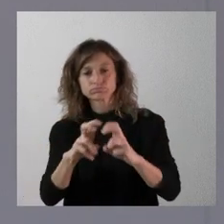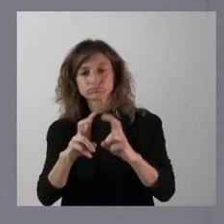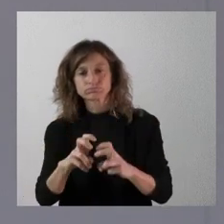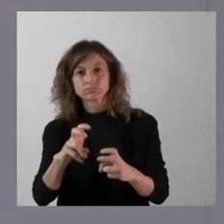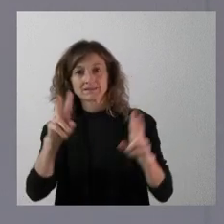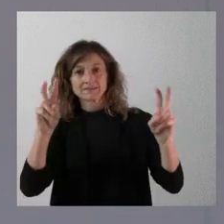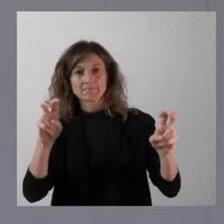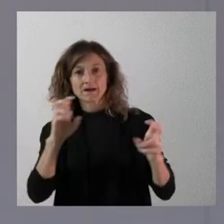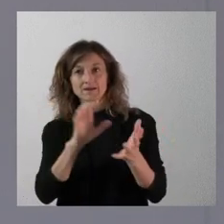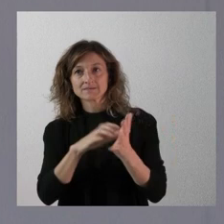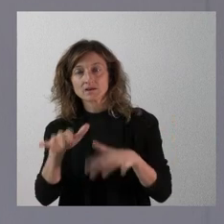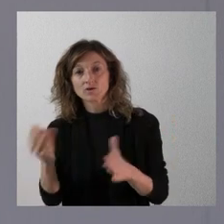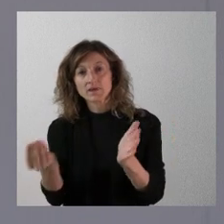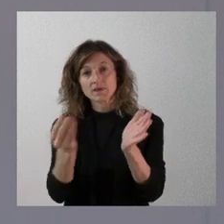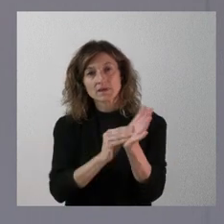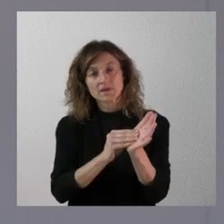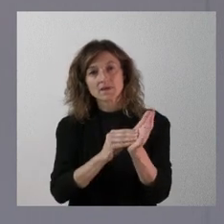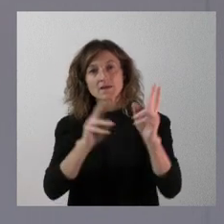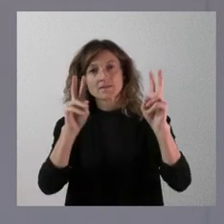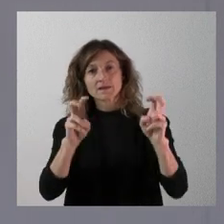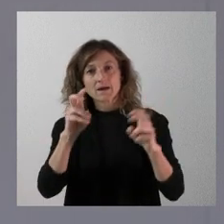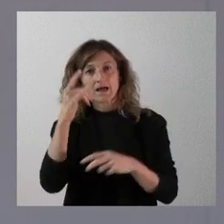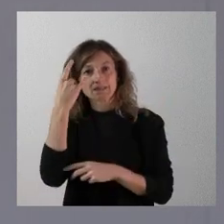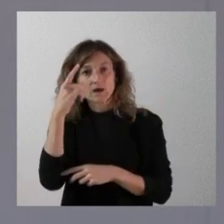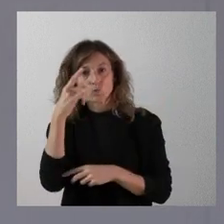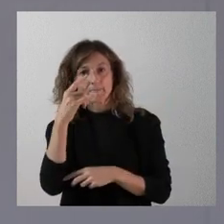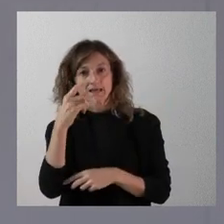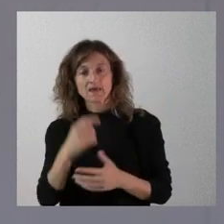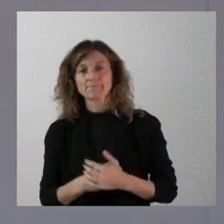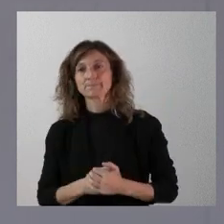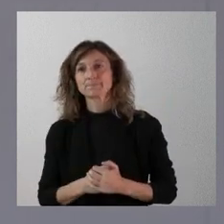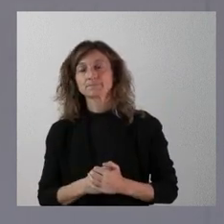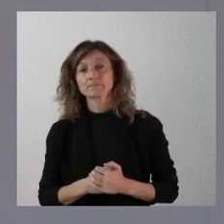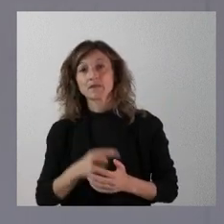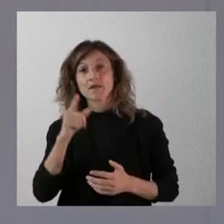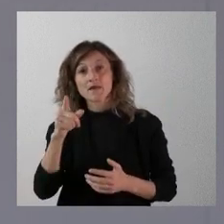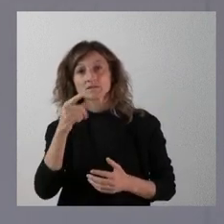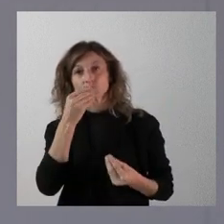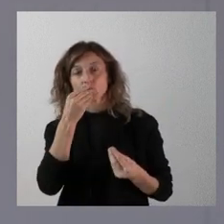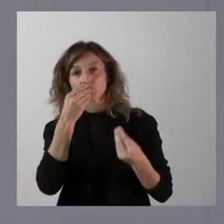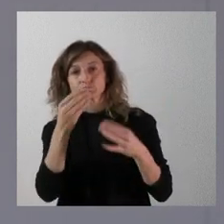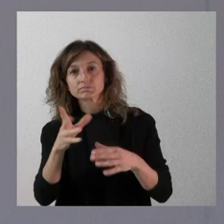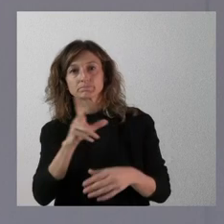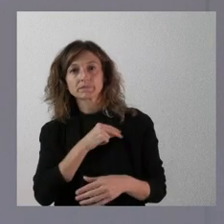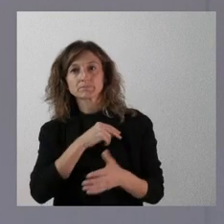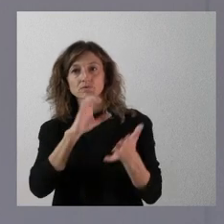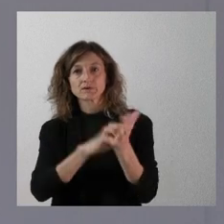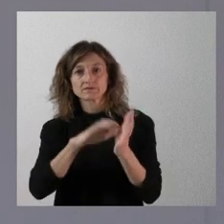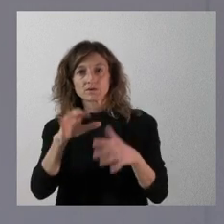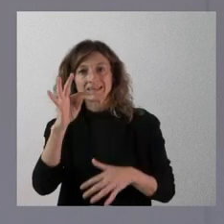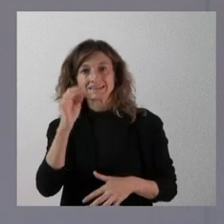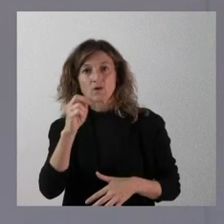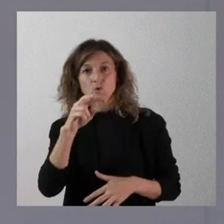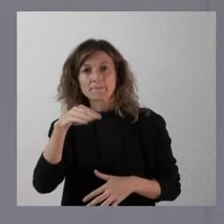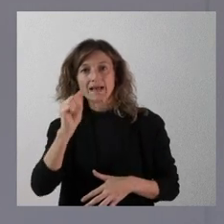Castilla y León para incluir la nueva modalidad de tauromaquia Hay que decir que esto sustituye al premio Castilla y león de tauromaquia